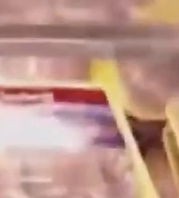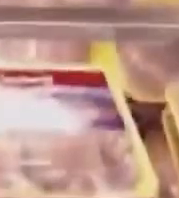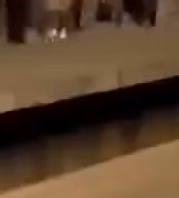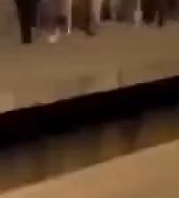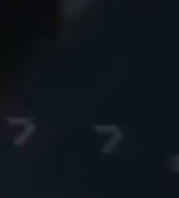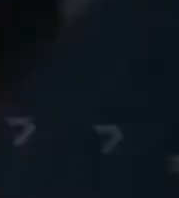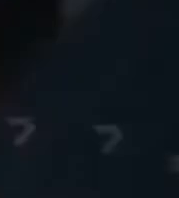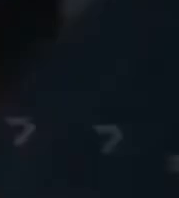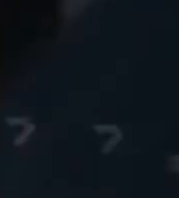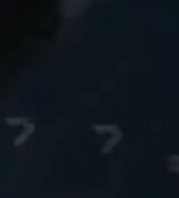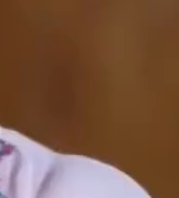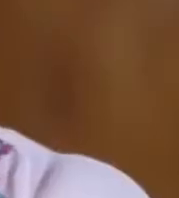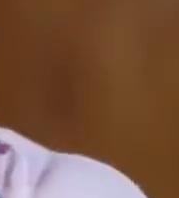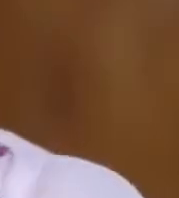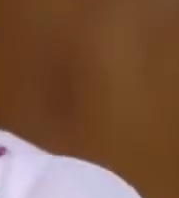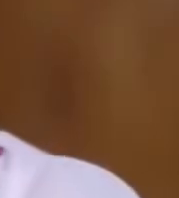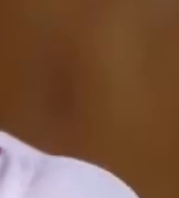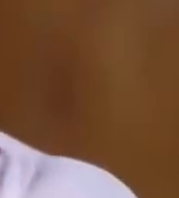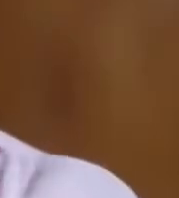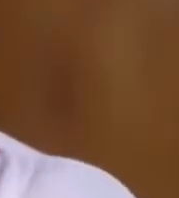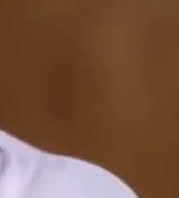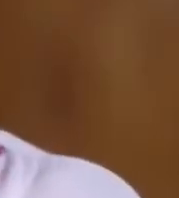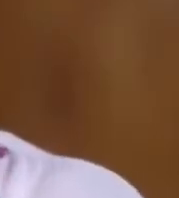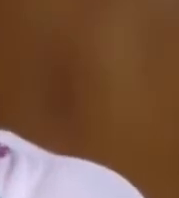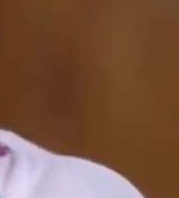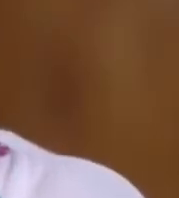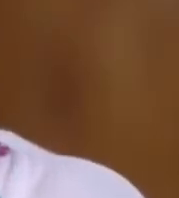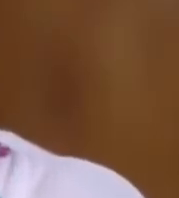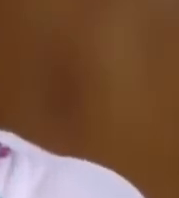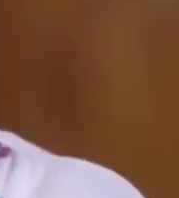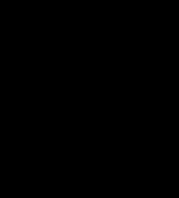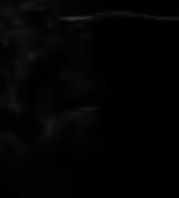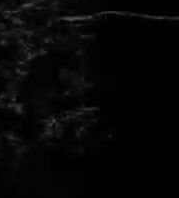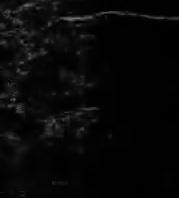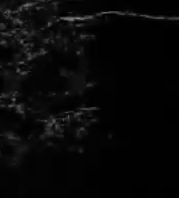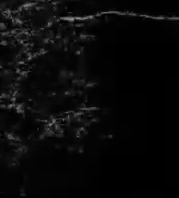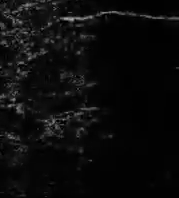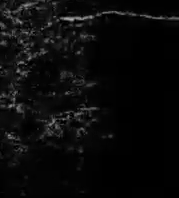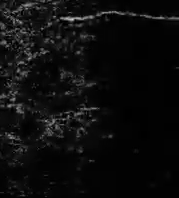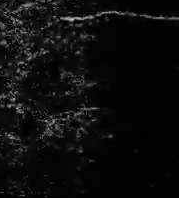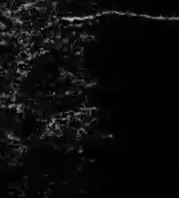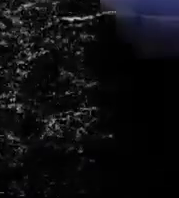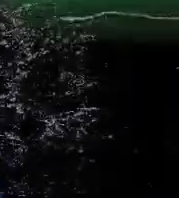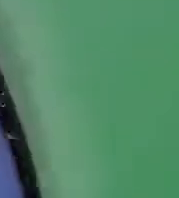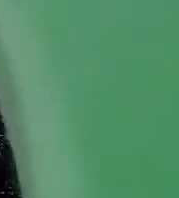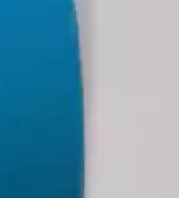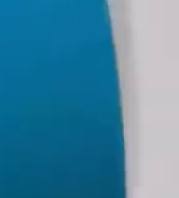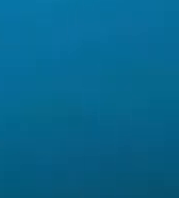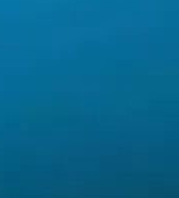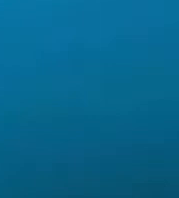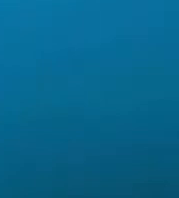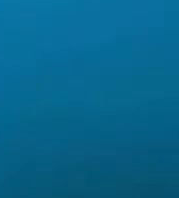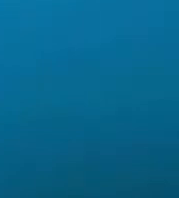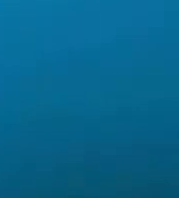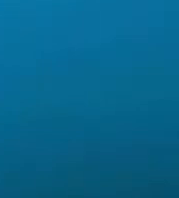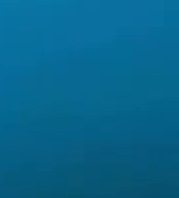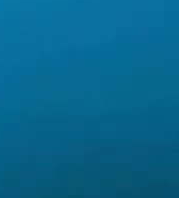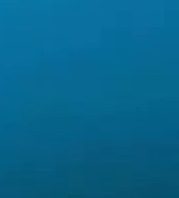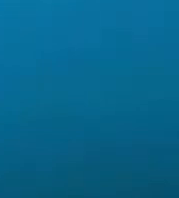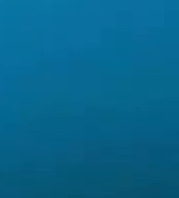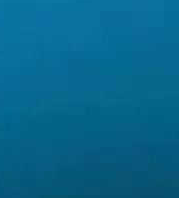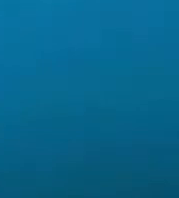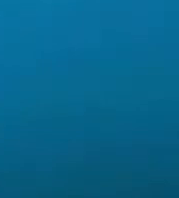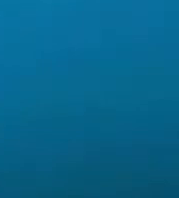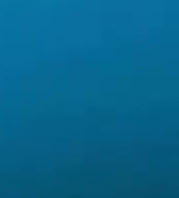nuestra forma de vivir. Es urgente pensar que tenemos que cambiar. Salud, otras miradas, este fin de semana